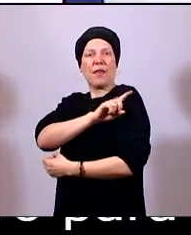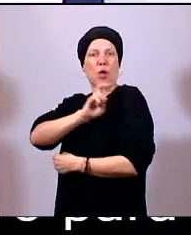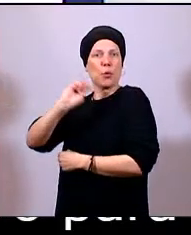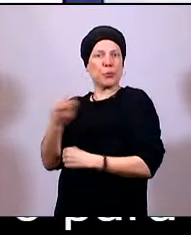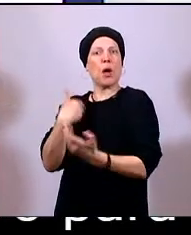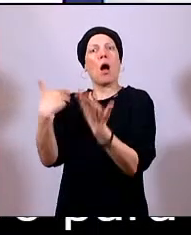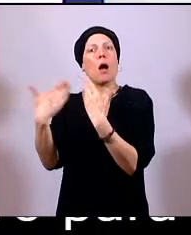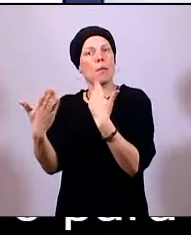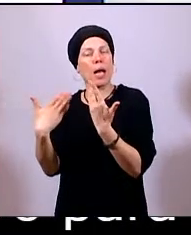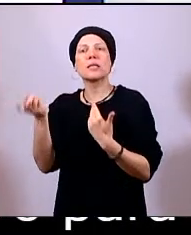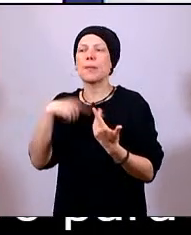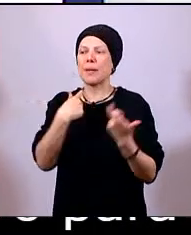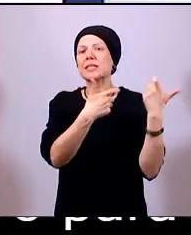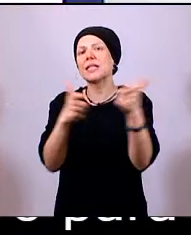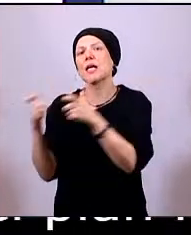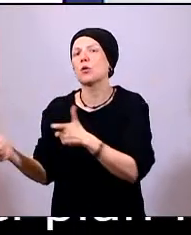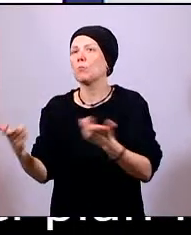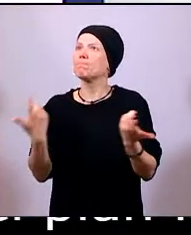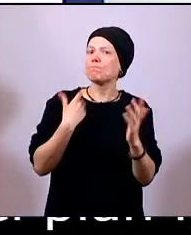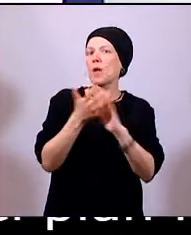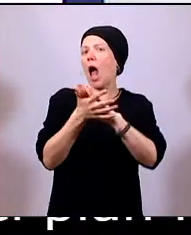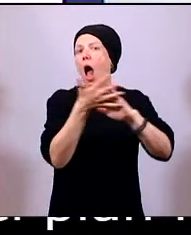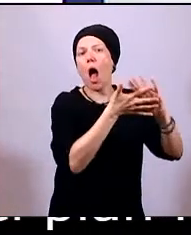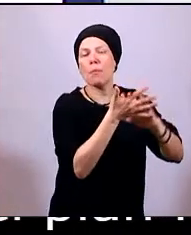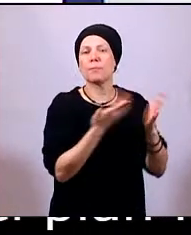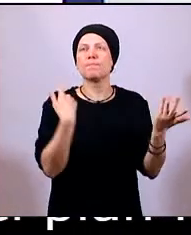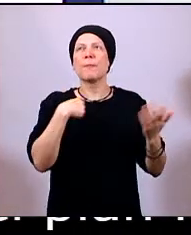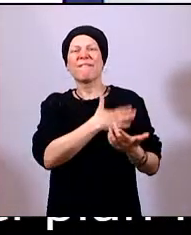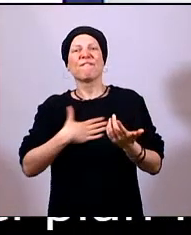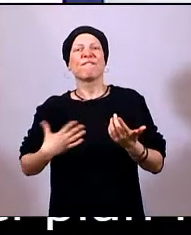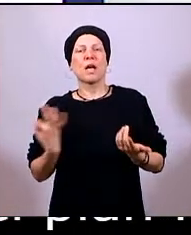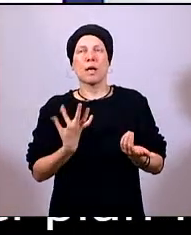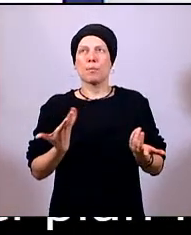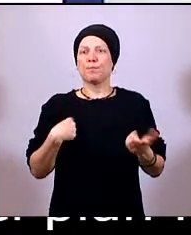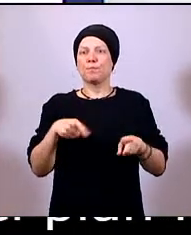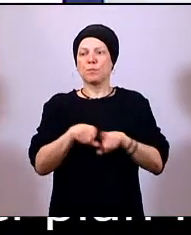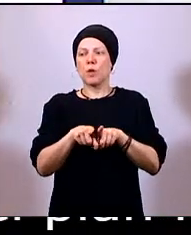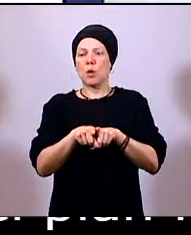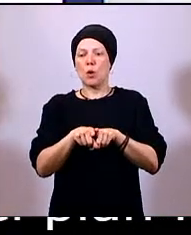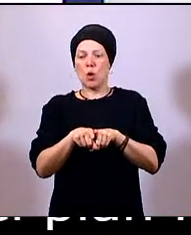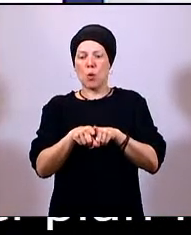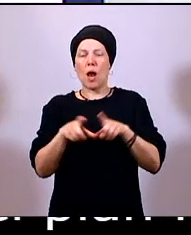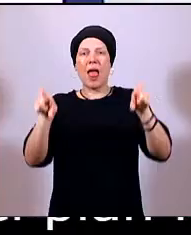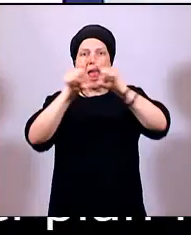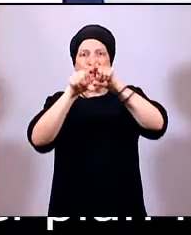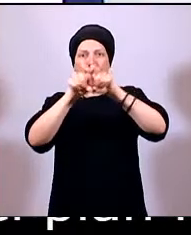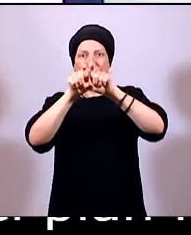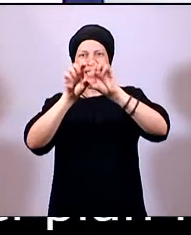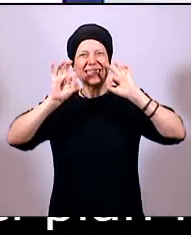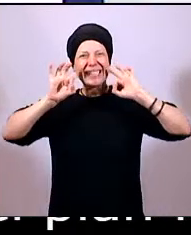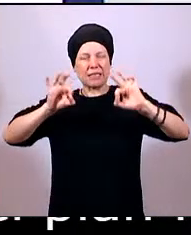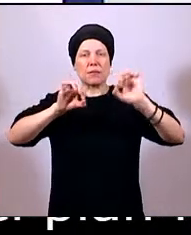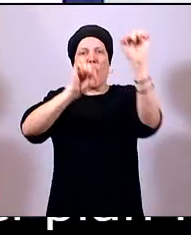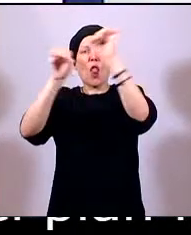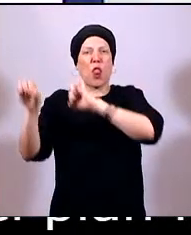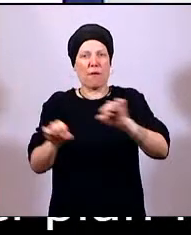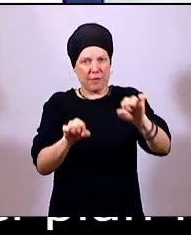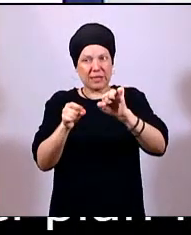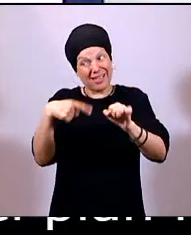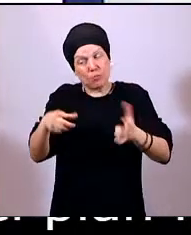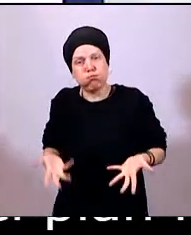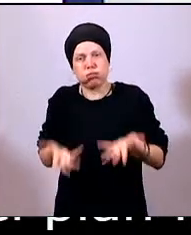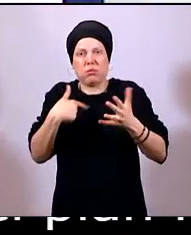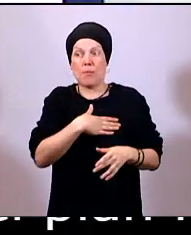diferentes actores del sector. Y lo que queremos es impulsar un hub de empresas suministradoras de defensa. Ayer, por ejemplo, visitaba una